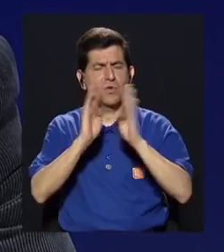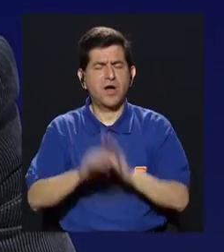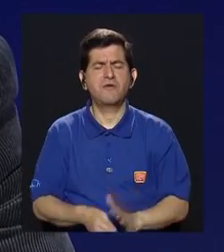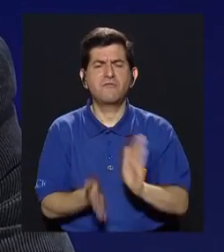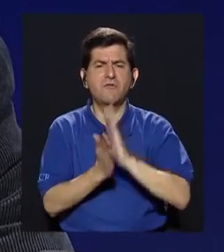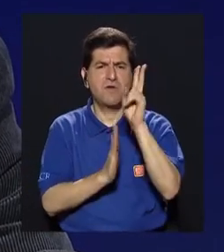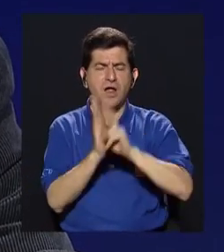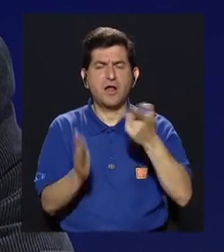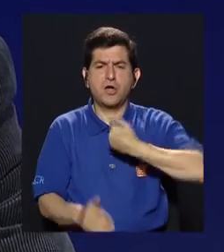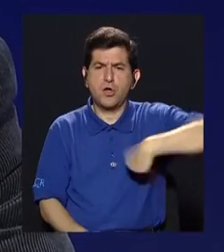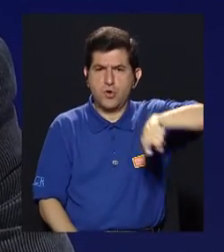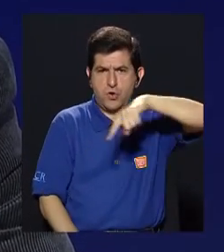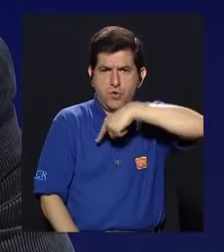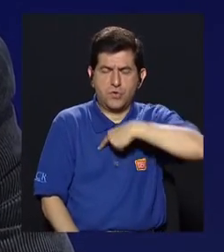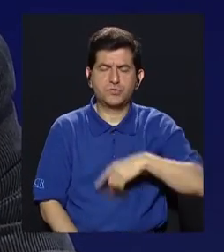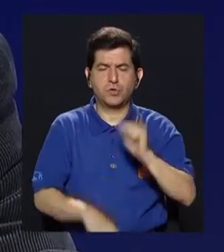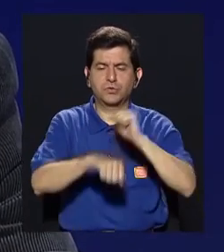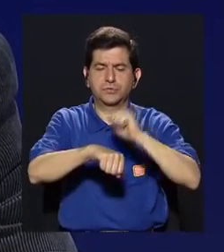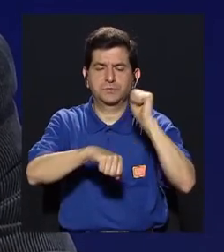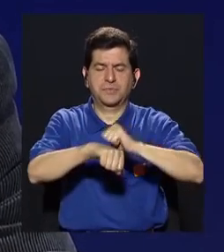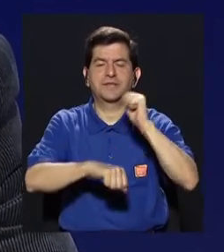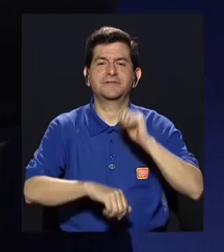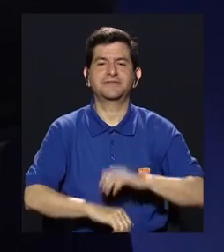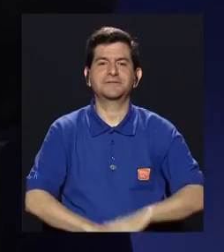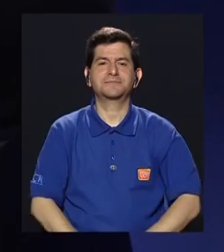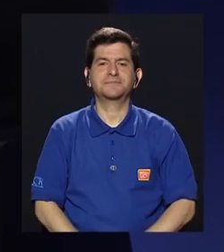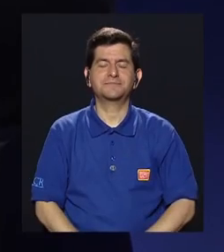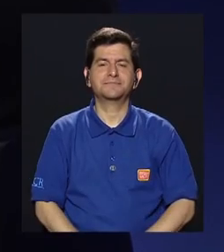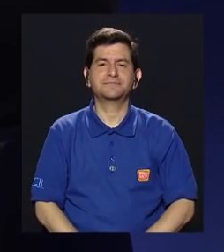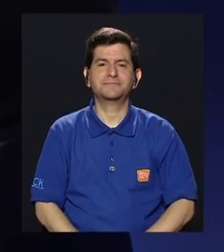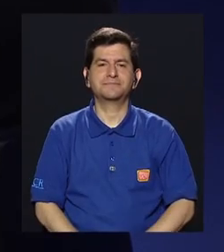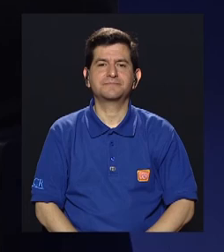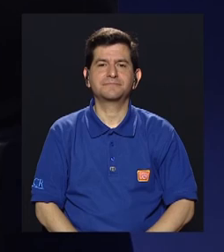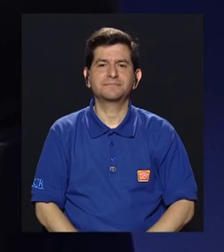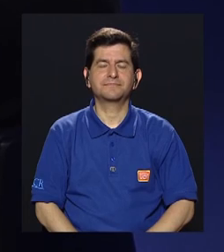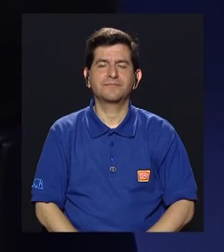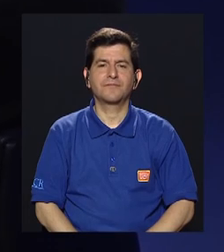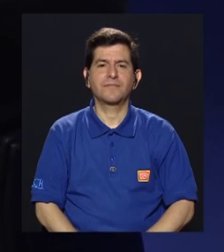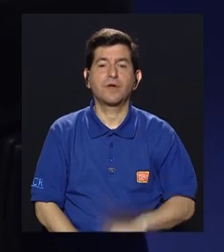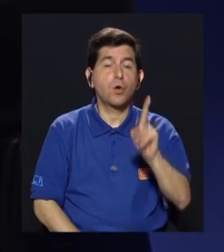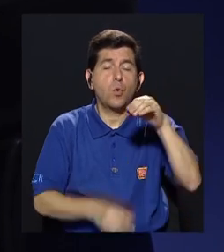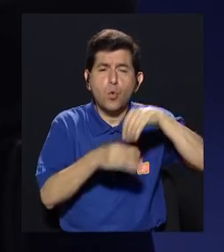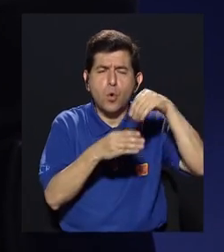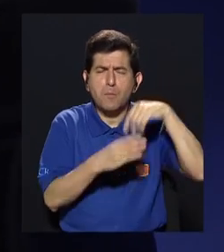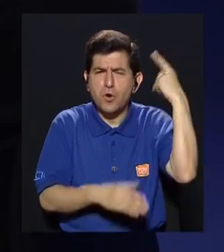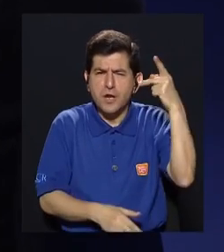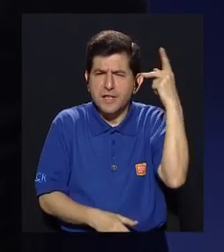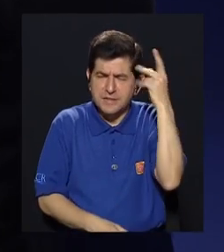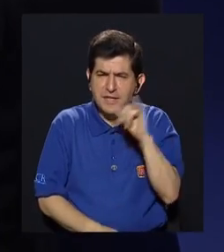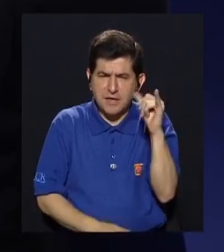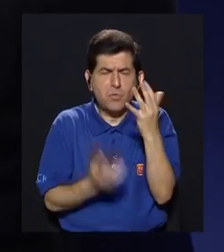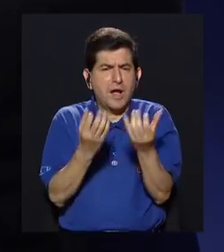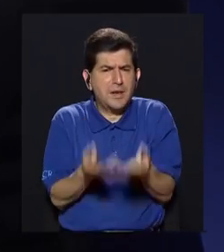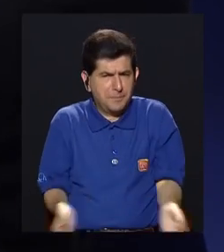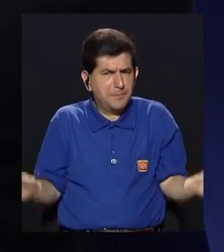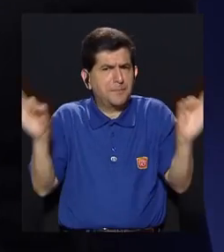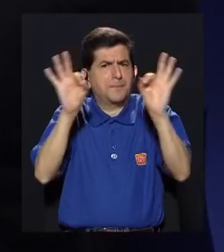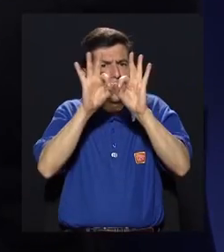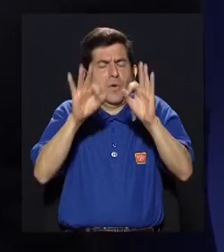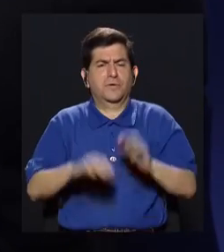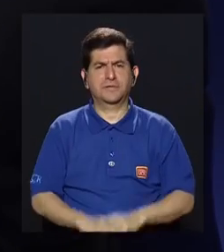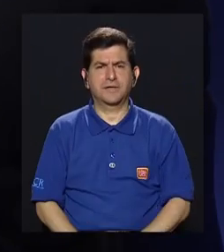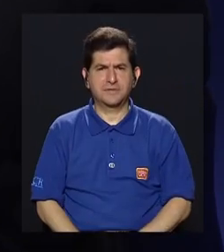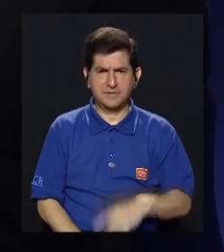conversando sobre el documental nosotros las piedras álvaro hay un componente político también bastante